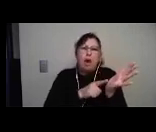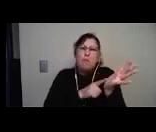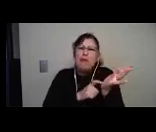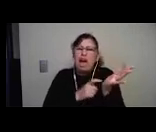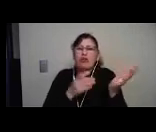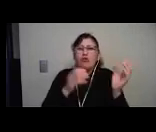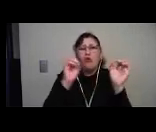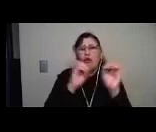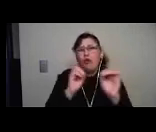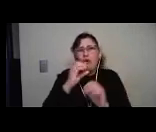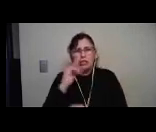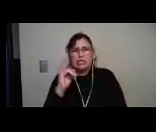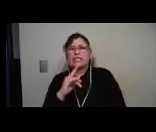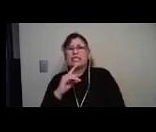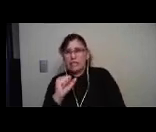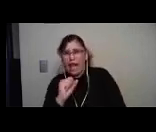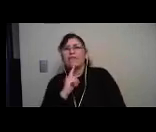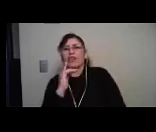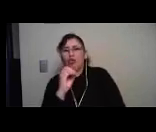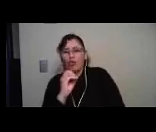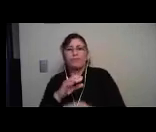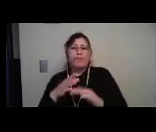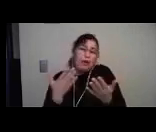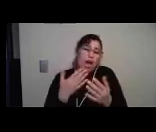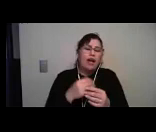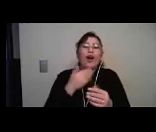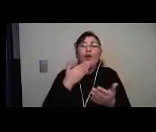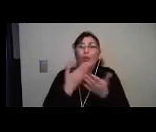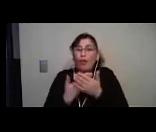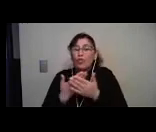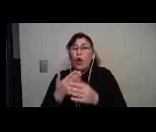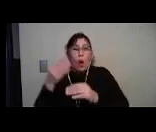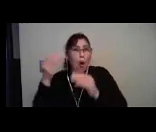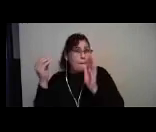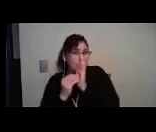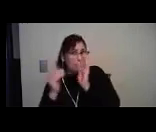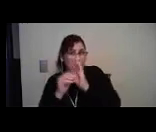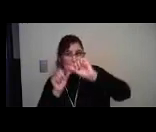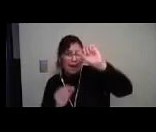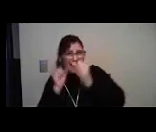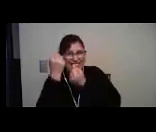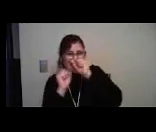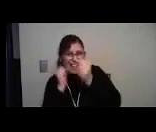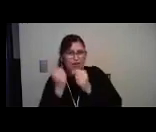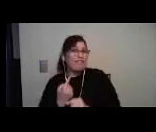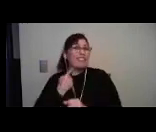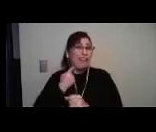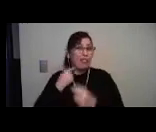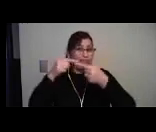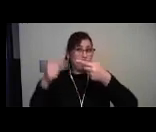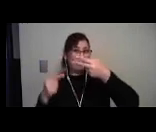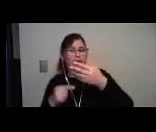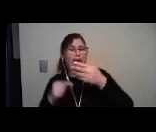mononeuropatía, pero si afectan a uno, a dos o más nervios, vamos a hablar de polineuropatías, ¿de acuerdo?